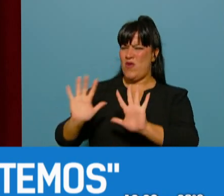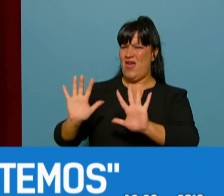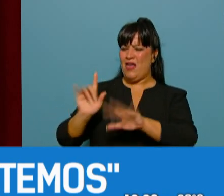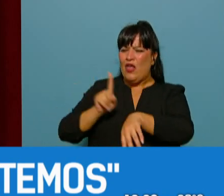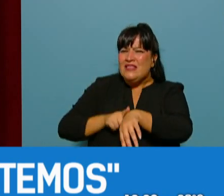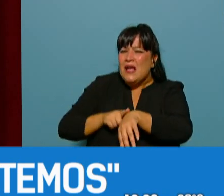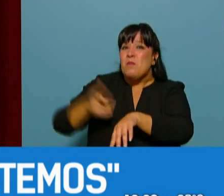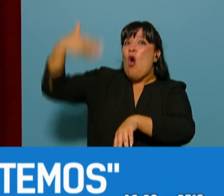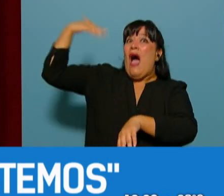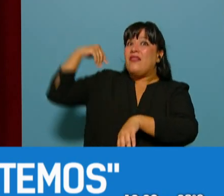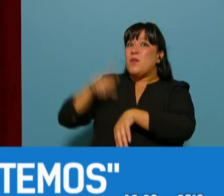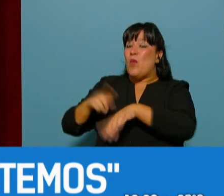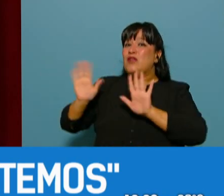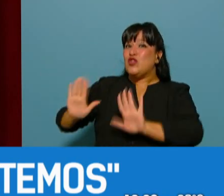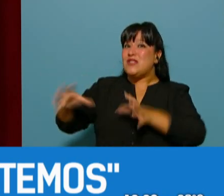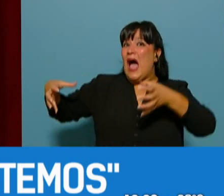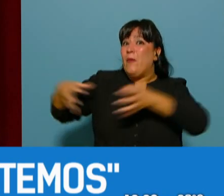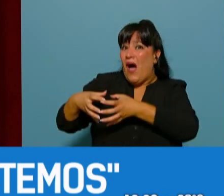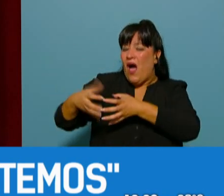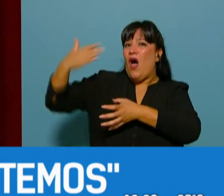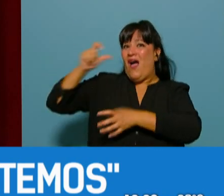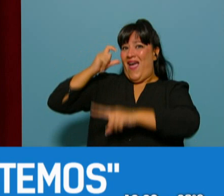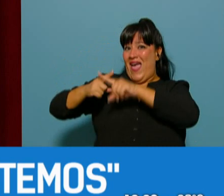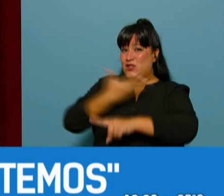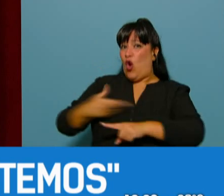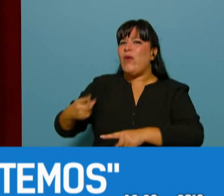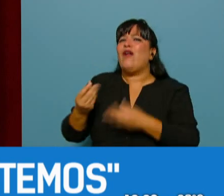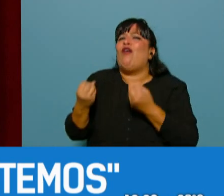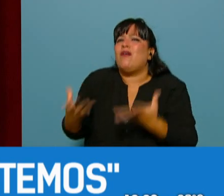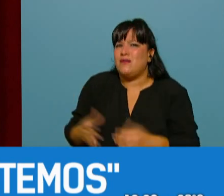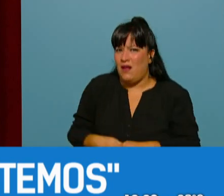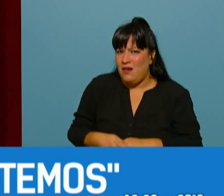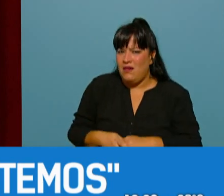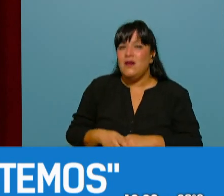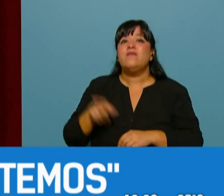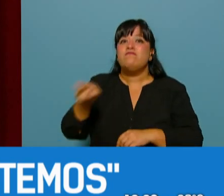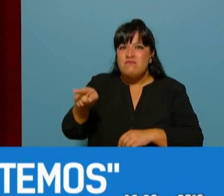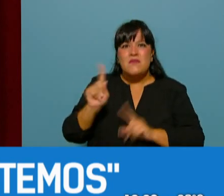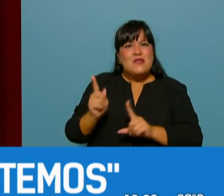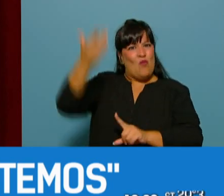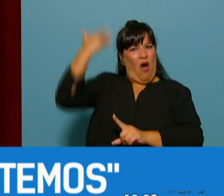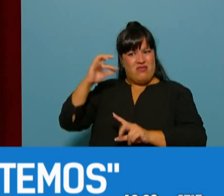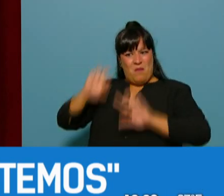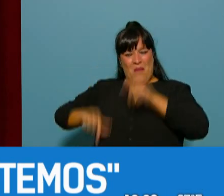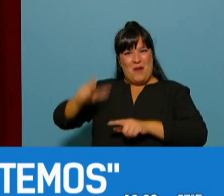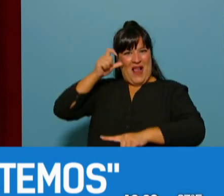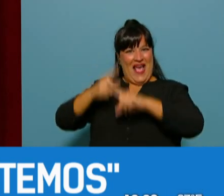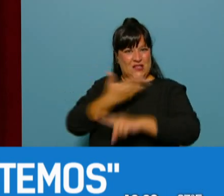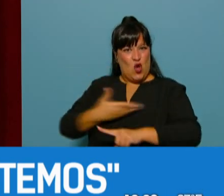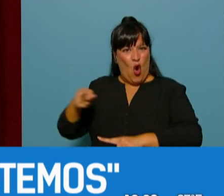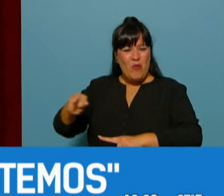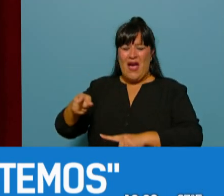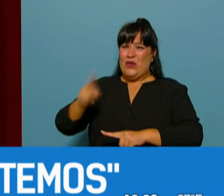tiempo en que tuvieron en sus manos la gestión del gobierno. Eran así como todas sus políticas condujeron